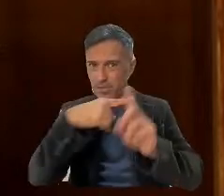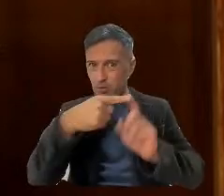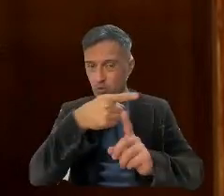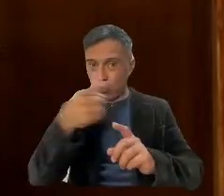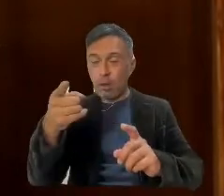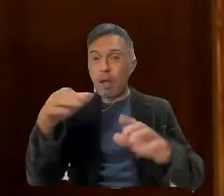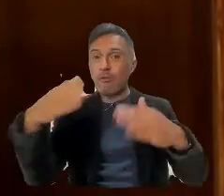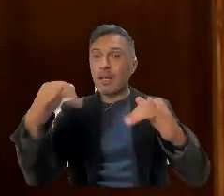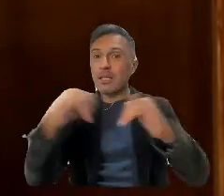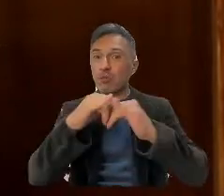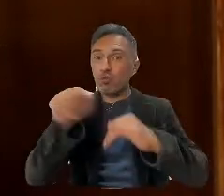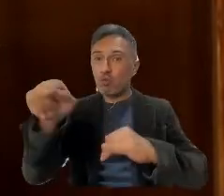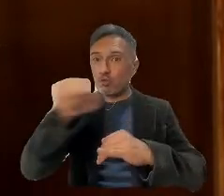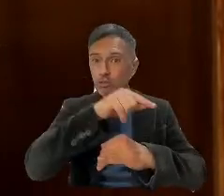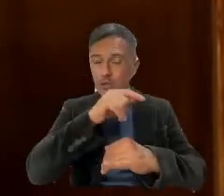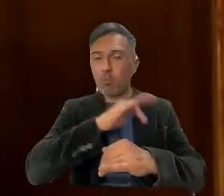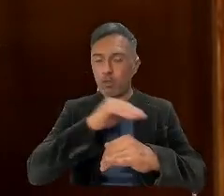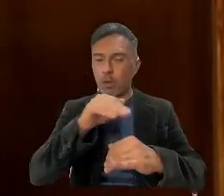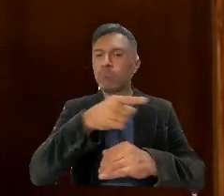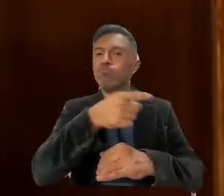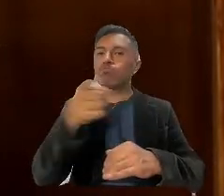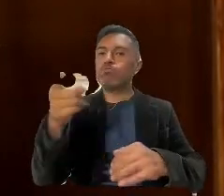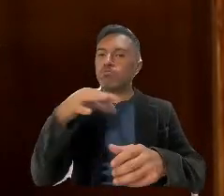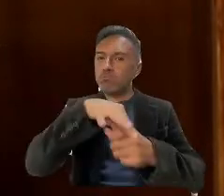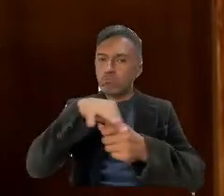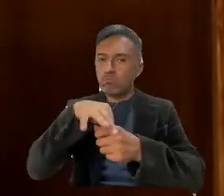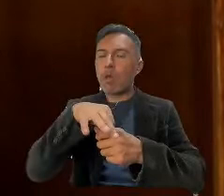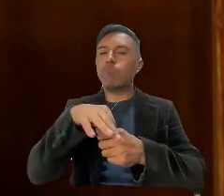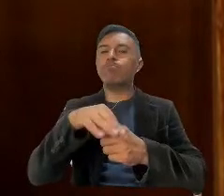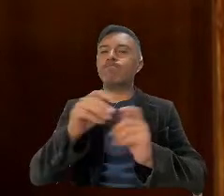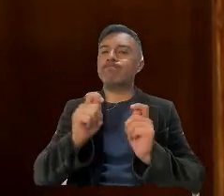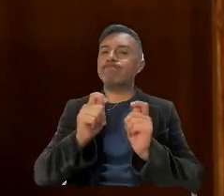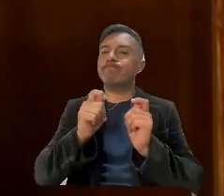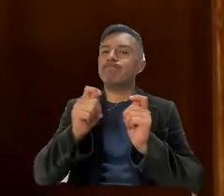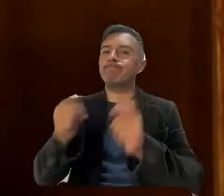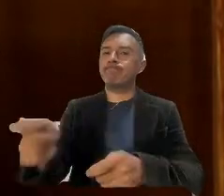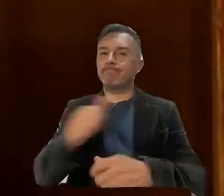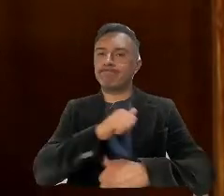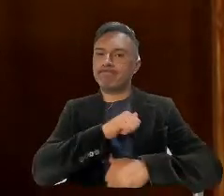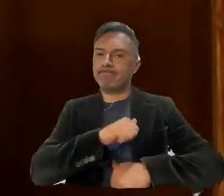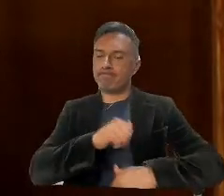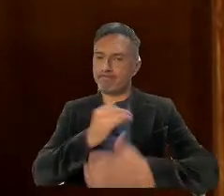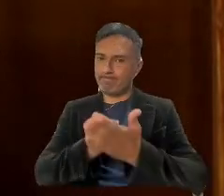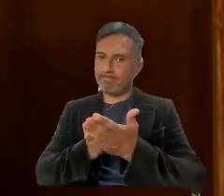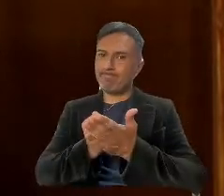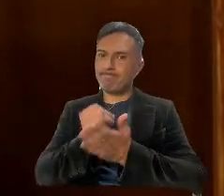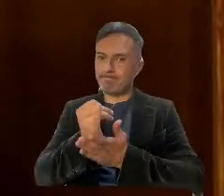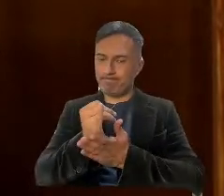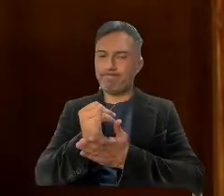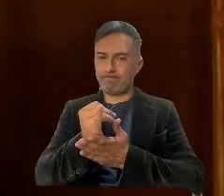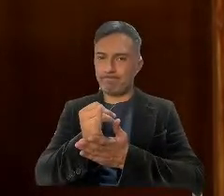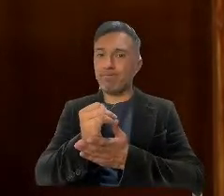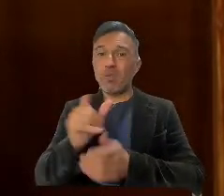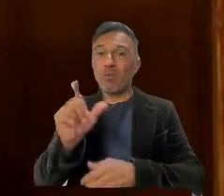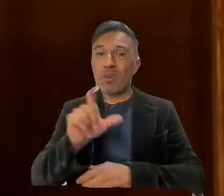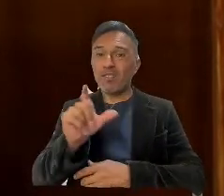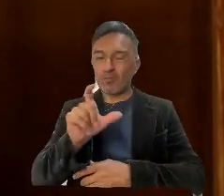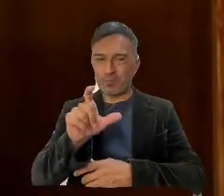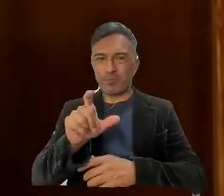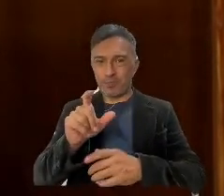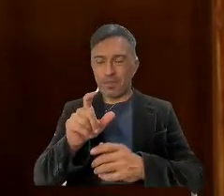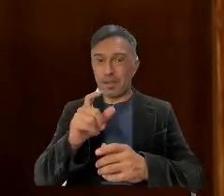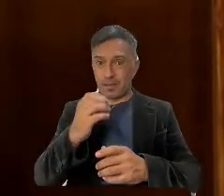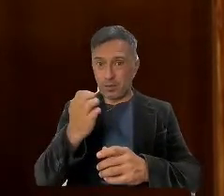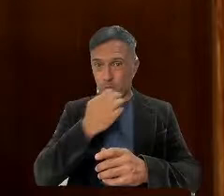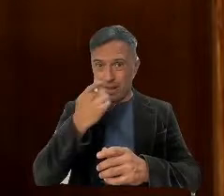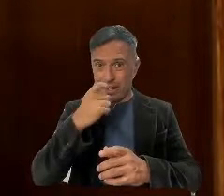los nombramientos definitivos correspondientes en el transcurso del siguiente ciclo escolar a la